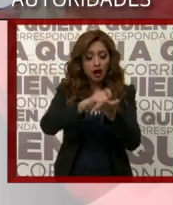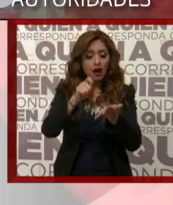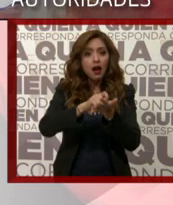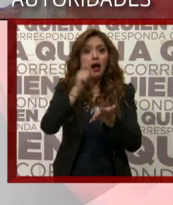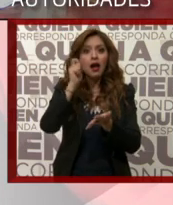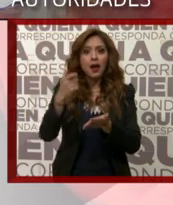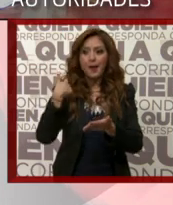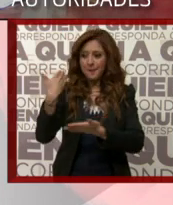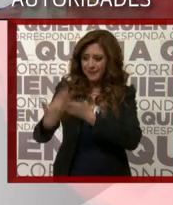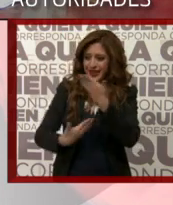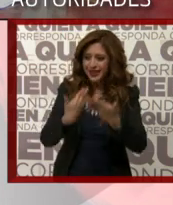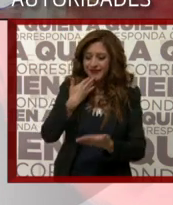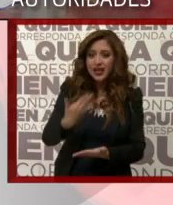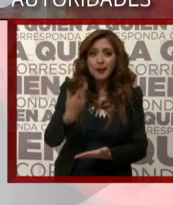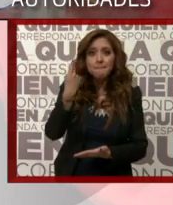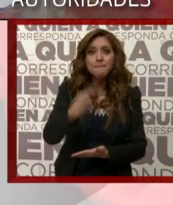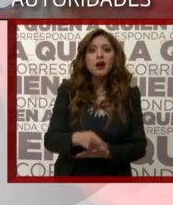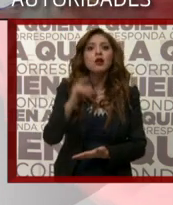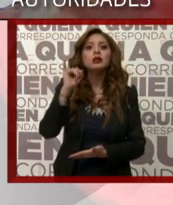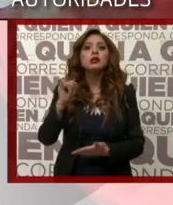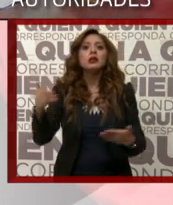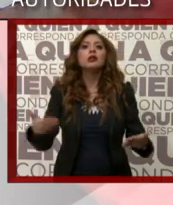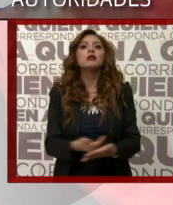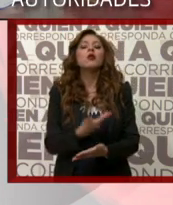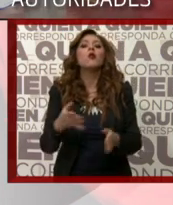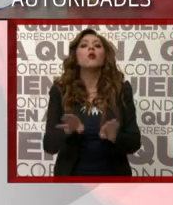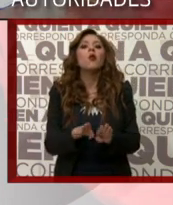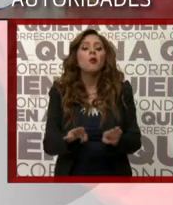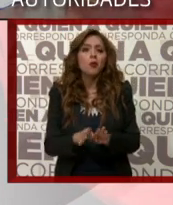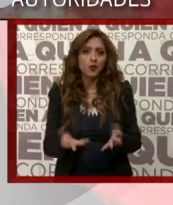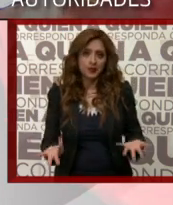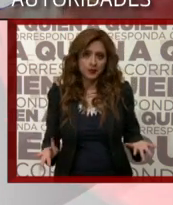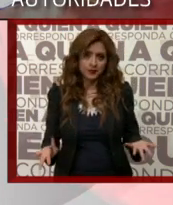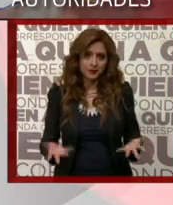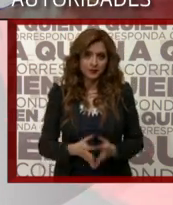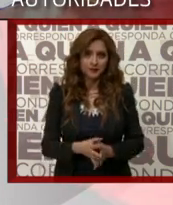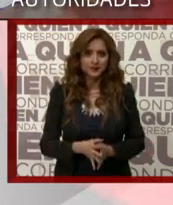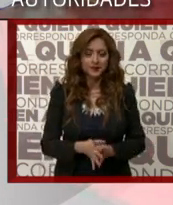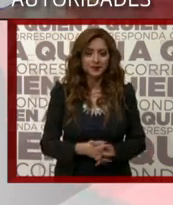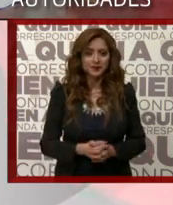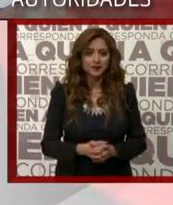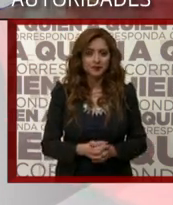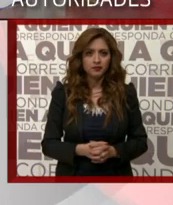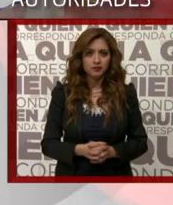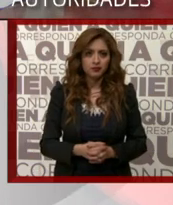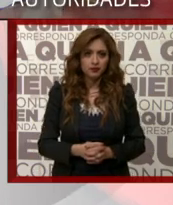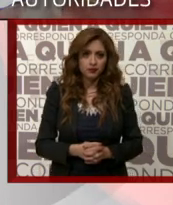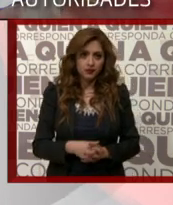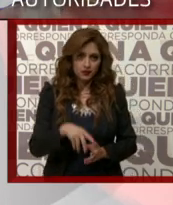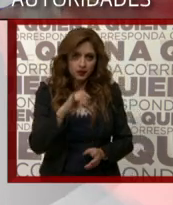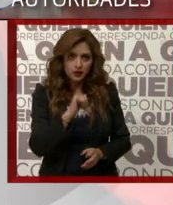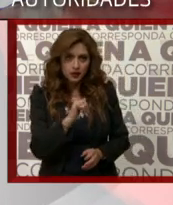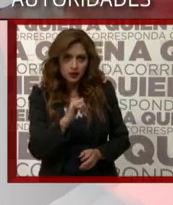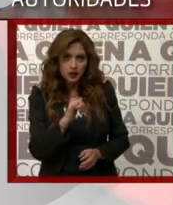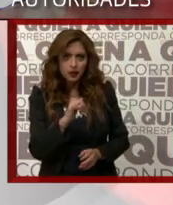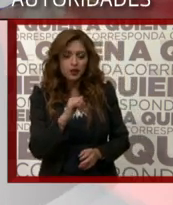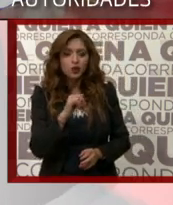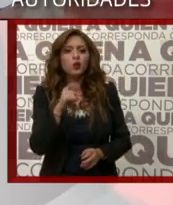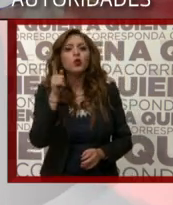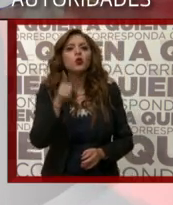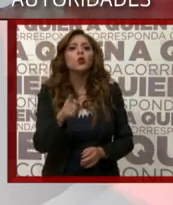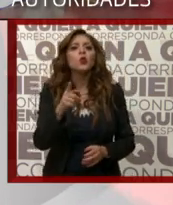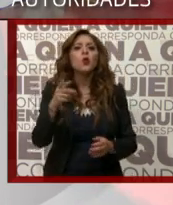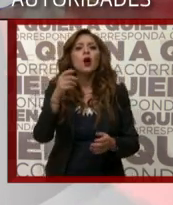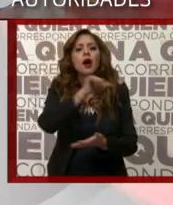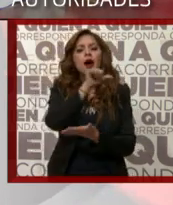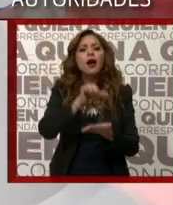bigotón a Pepe, pero sí nació ese día, ¿no? Sí, con los testigos, claro. ¿O no fue así, Pepe? ¿Qué tan extemporánea es tu acta?